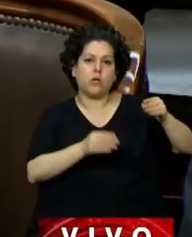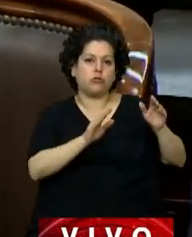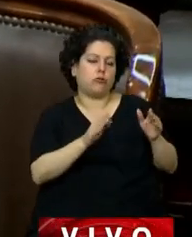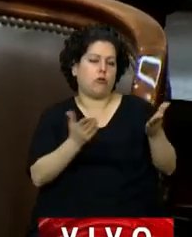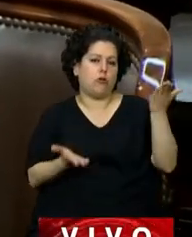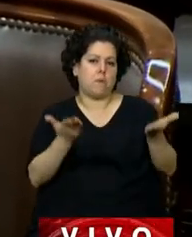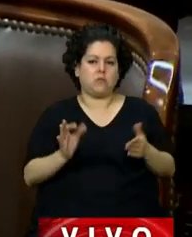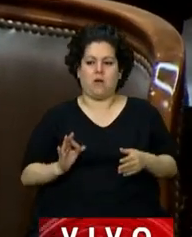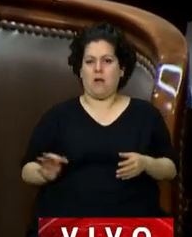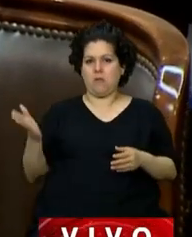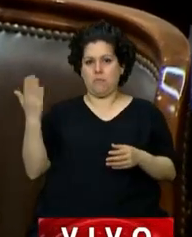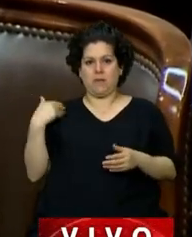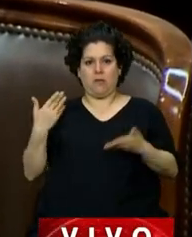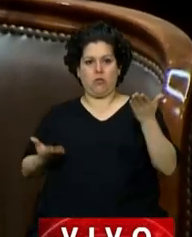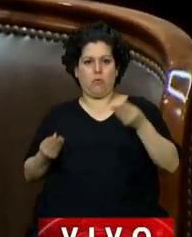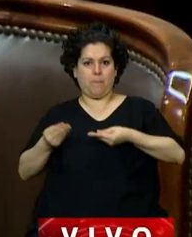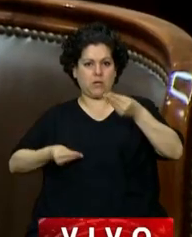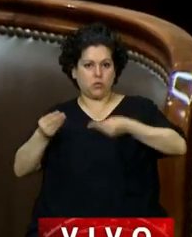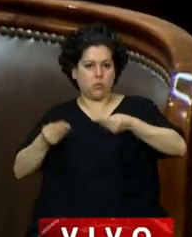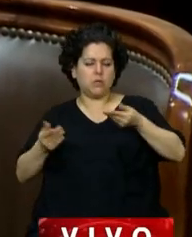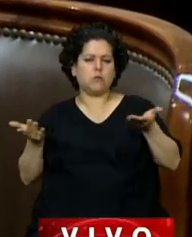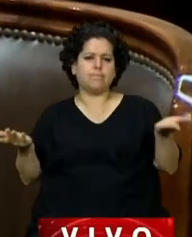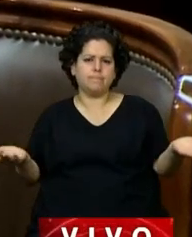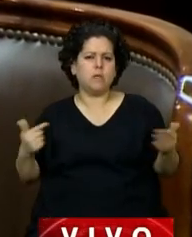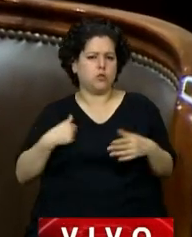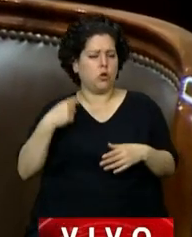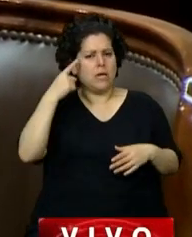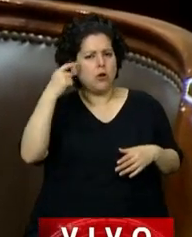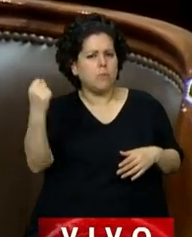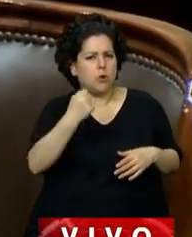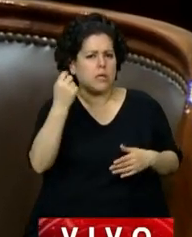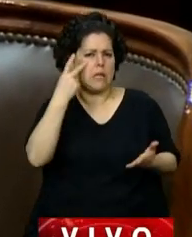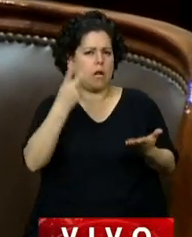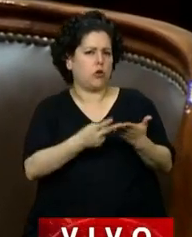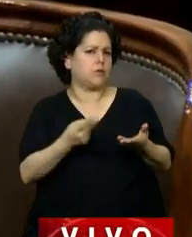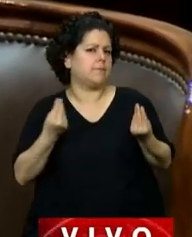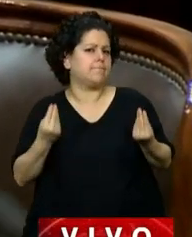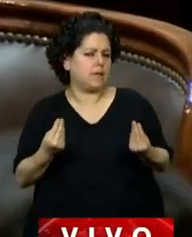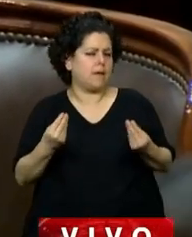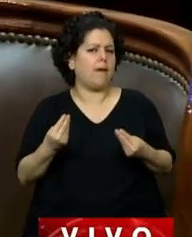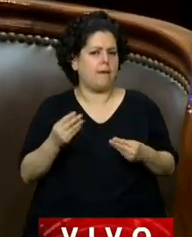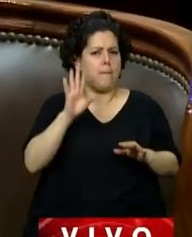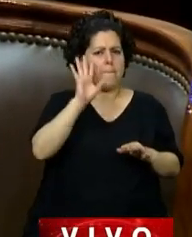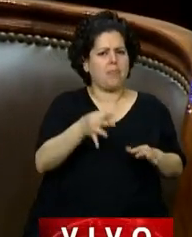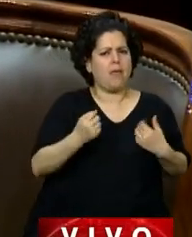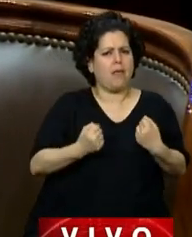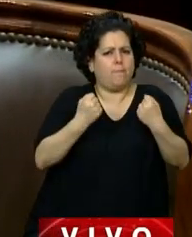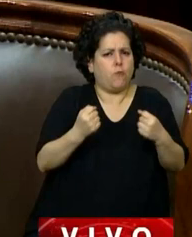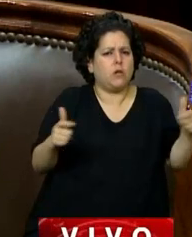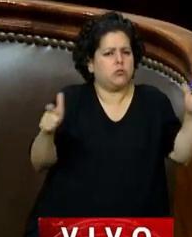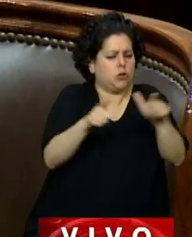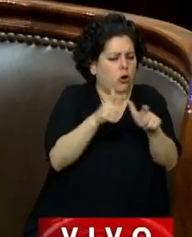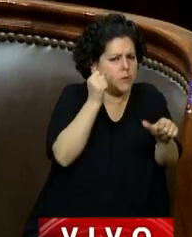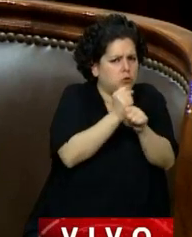pasado creo que es meritorio reconocer el esfuerzo del trabajo de la